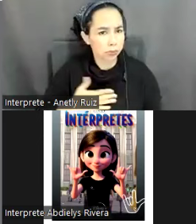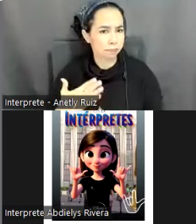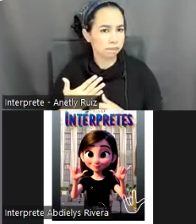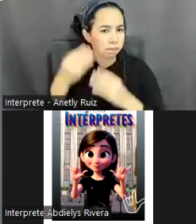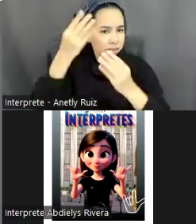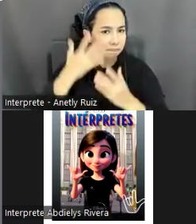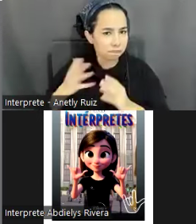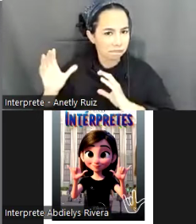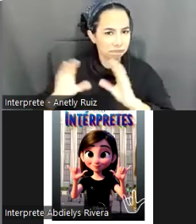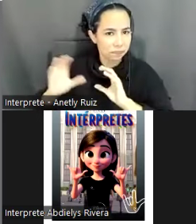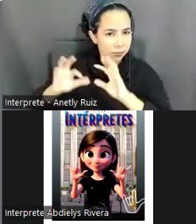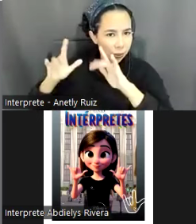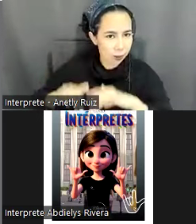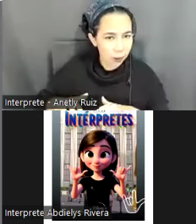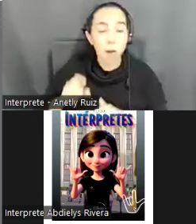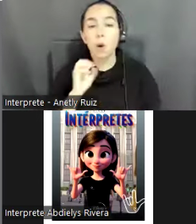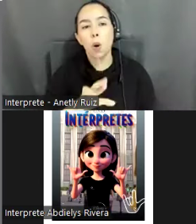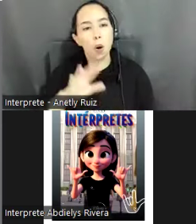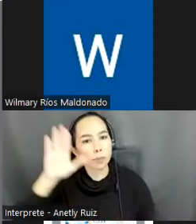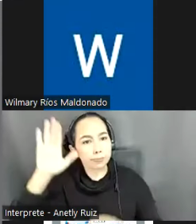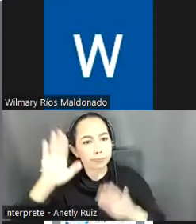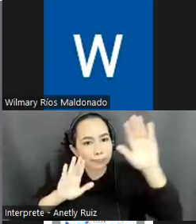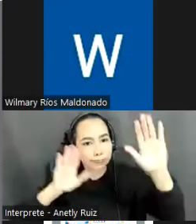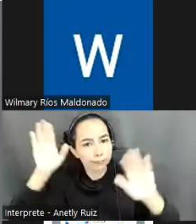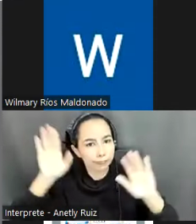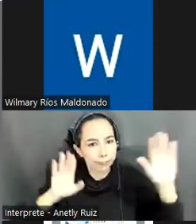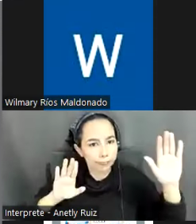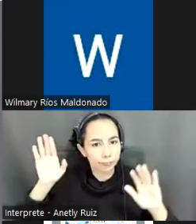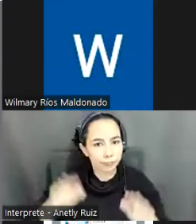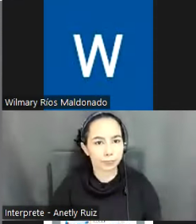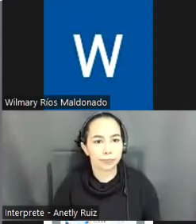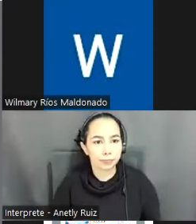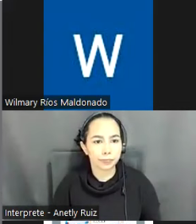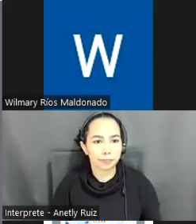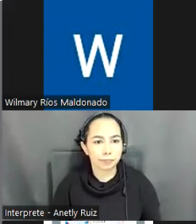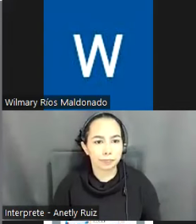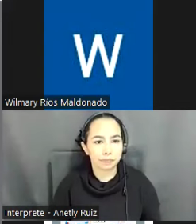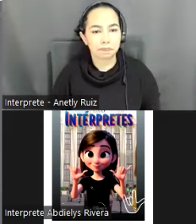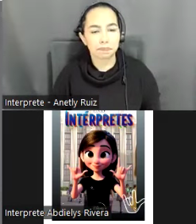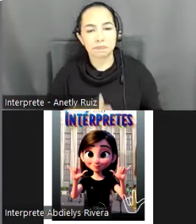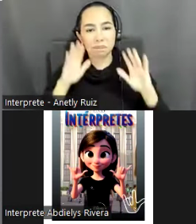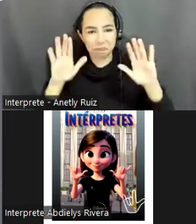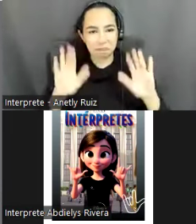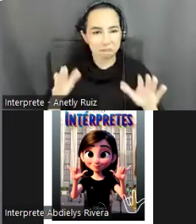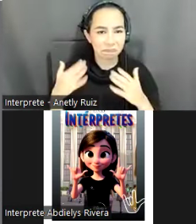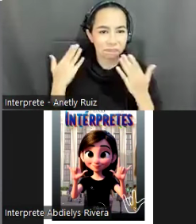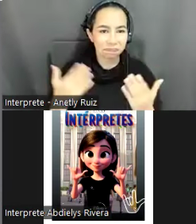Pueden levantar la mano, utilizar el chat. Súper.